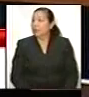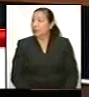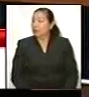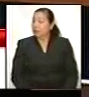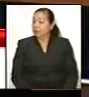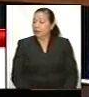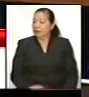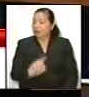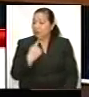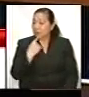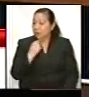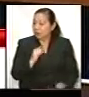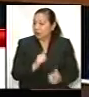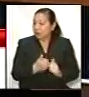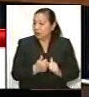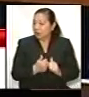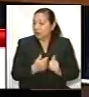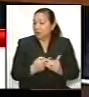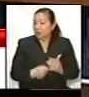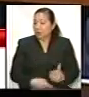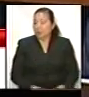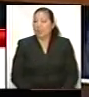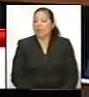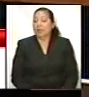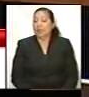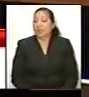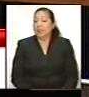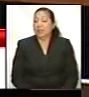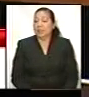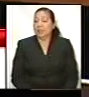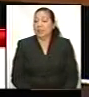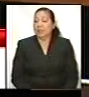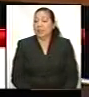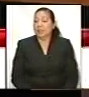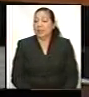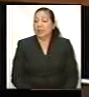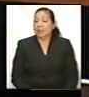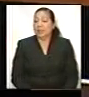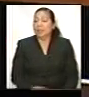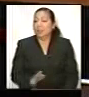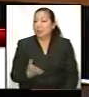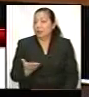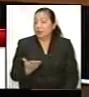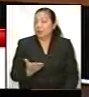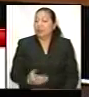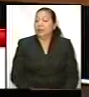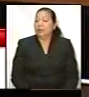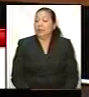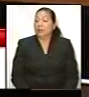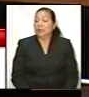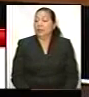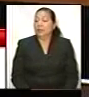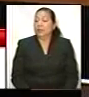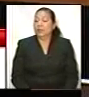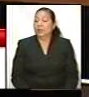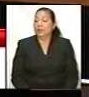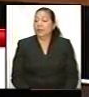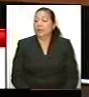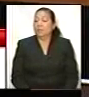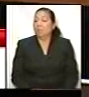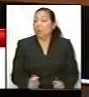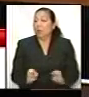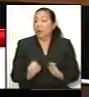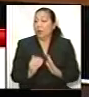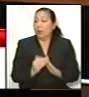voy a plantear las modificaciones que estaríamos poniendo a su consideración, señora presidenta. En el caso